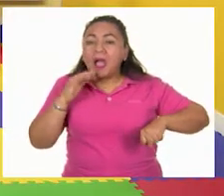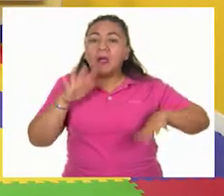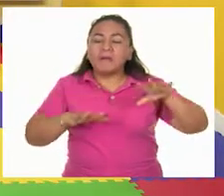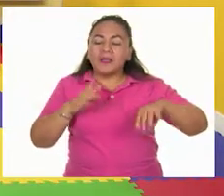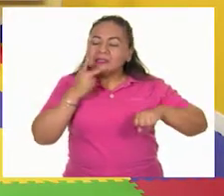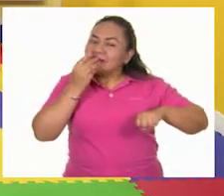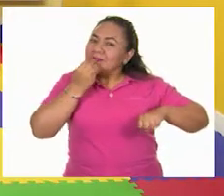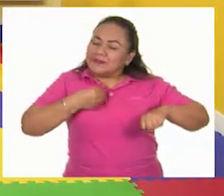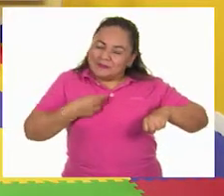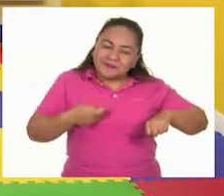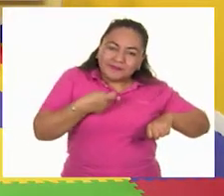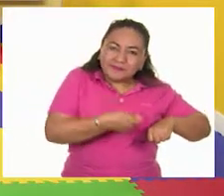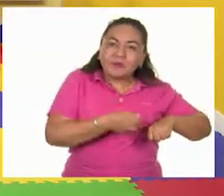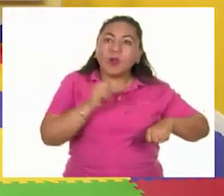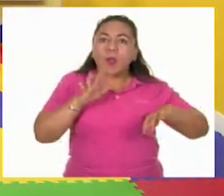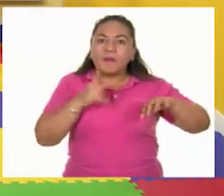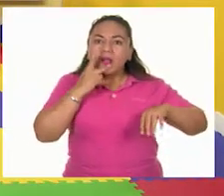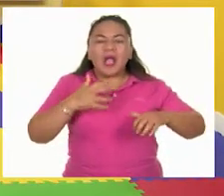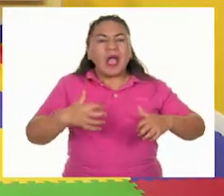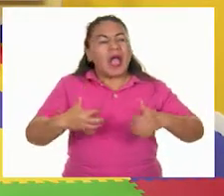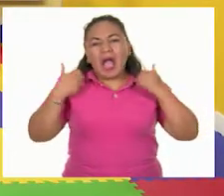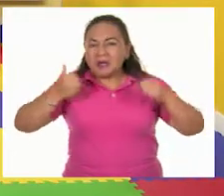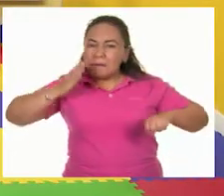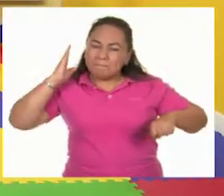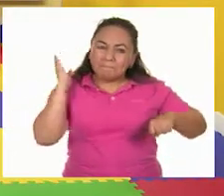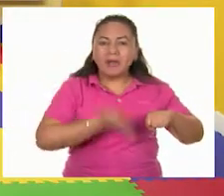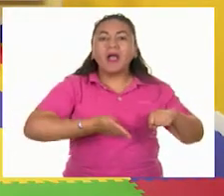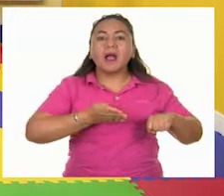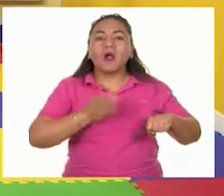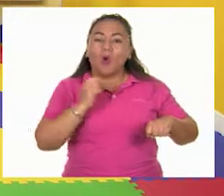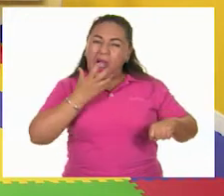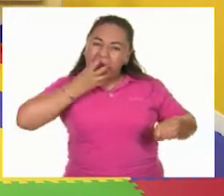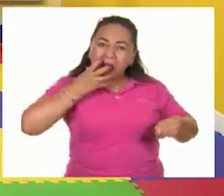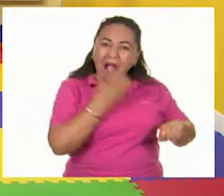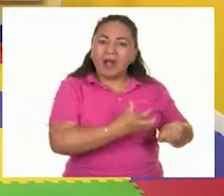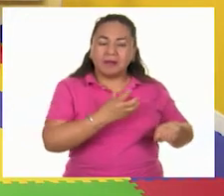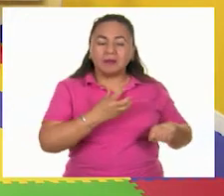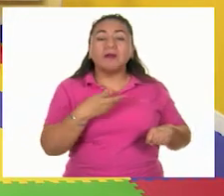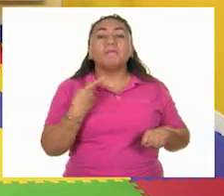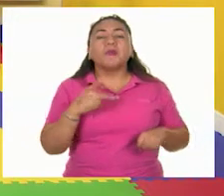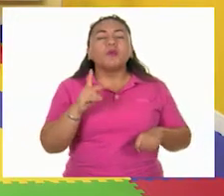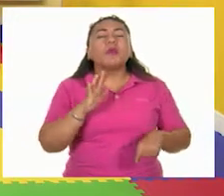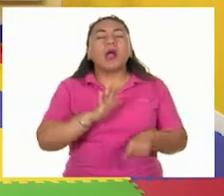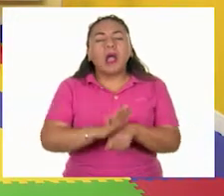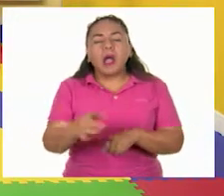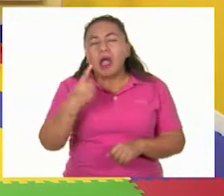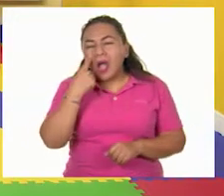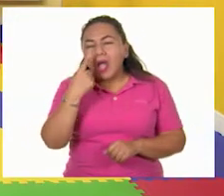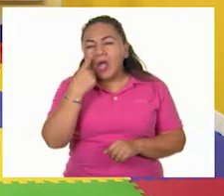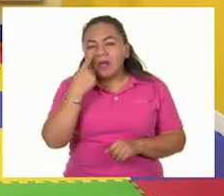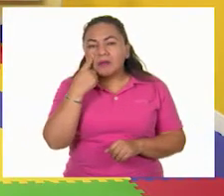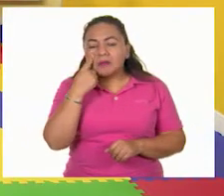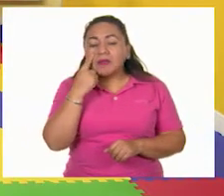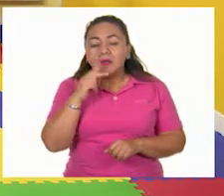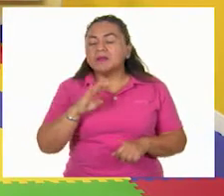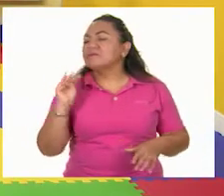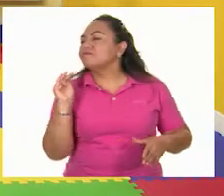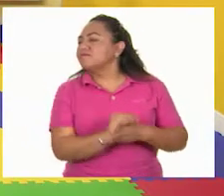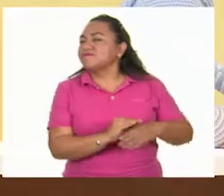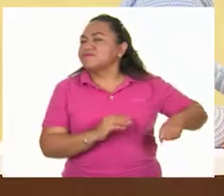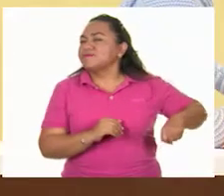peticiones, otros reaccionan agresivamente golpeándoles o gritándoles, pero lo más común que he visto es que los ignoren.